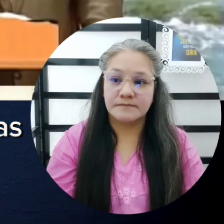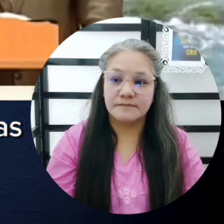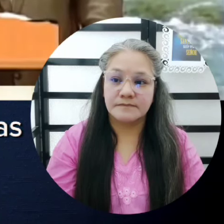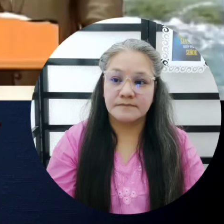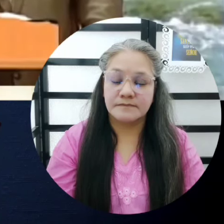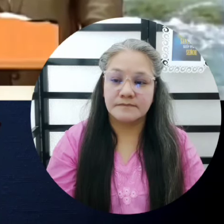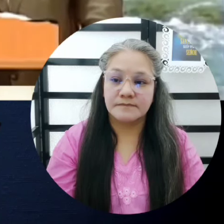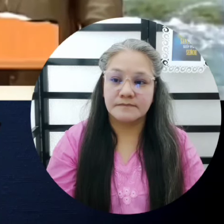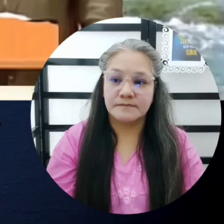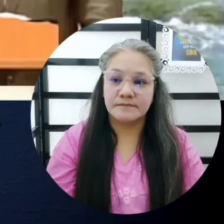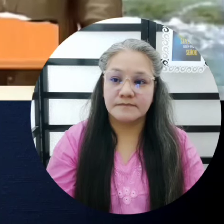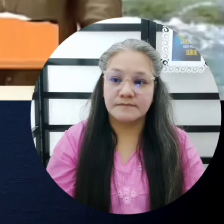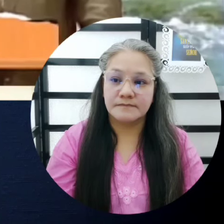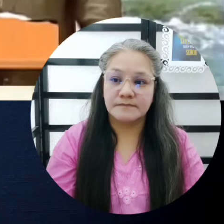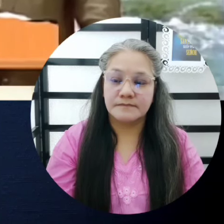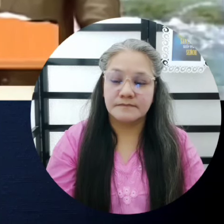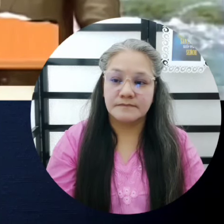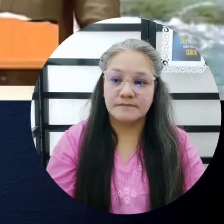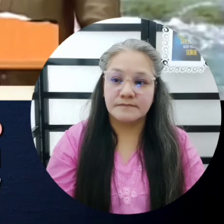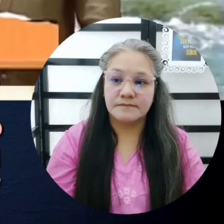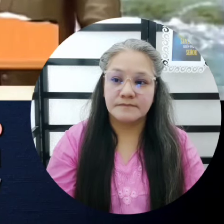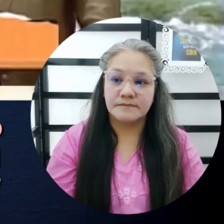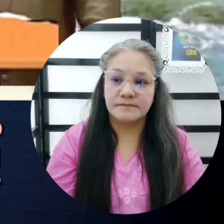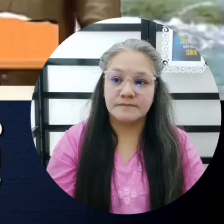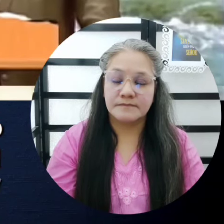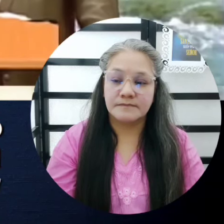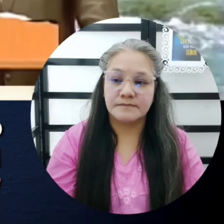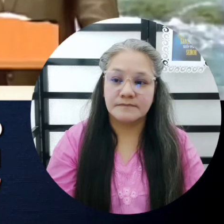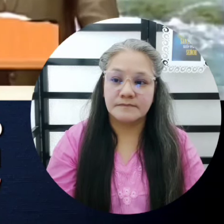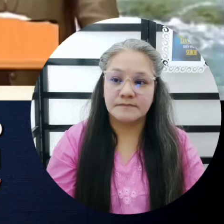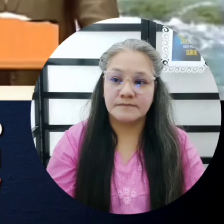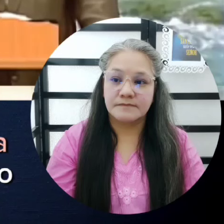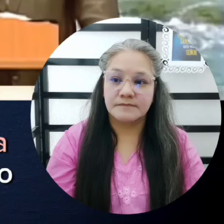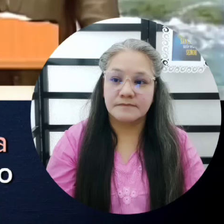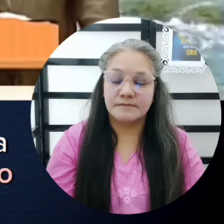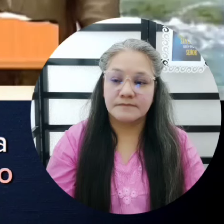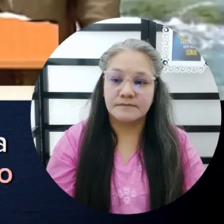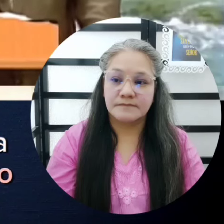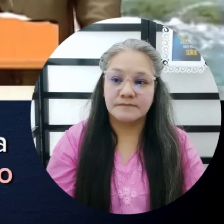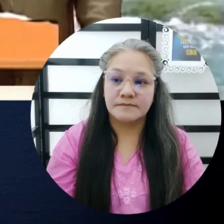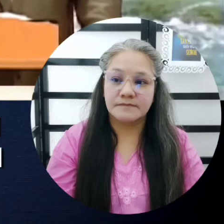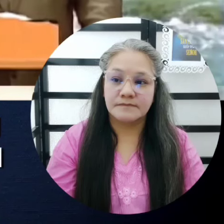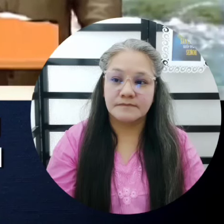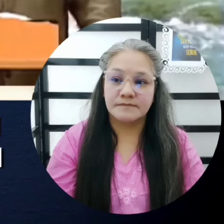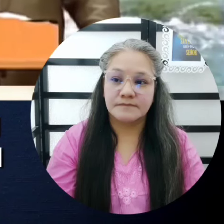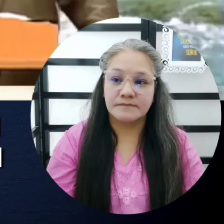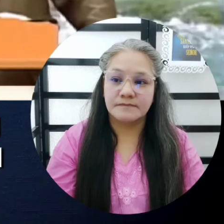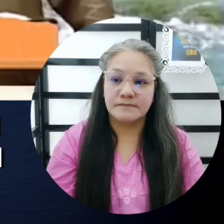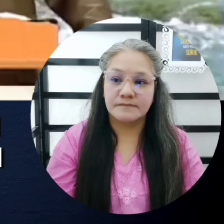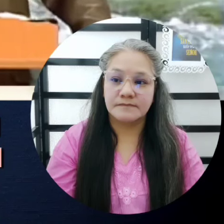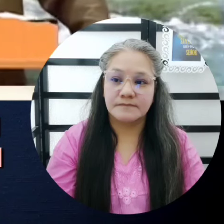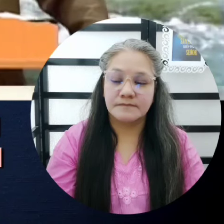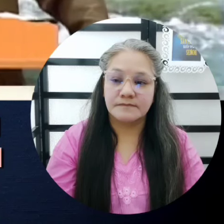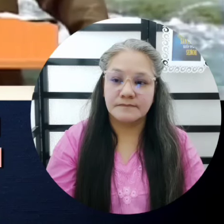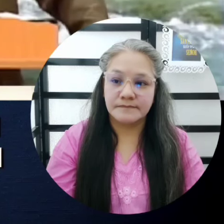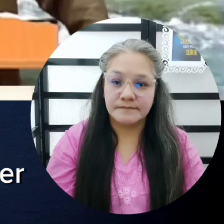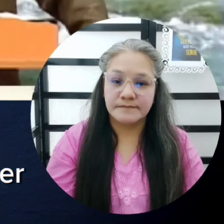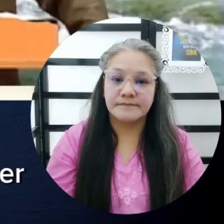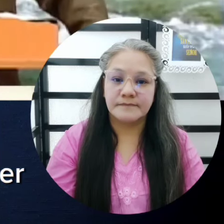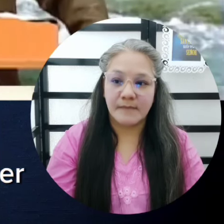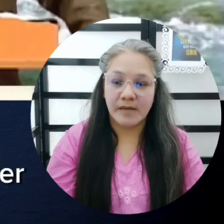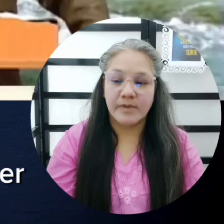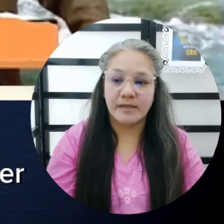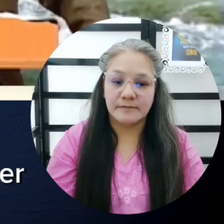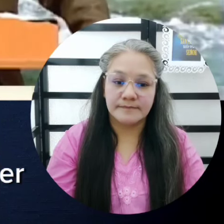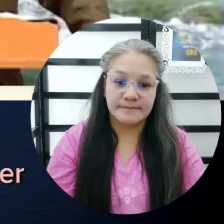establecidas por Dios para el hombre y para la mujer. San Pablo dice en el capítulo 7 de 1 de Corintios: cumpla el hombre el